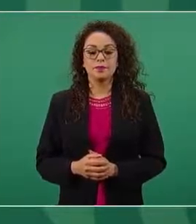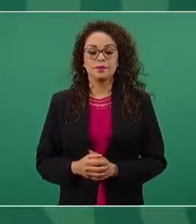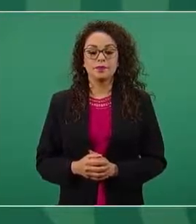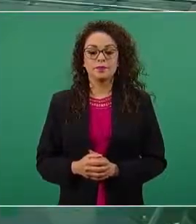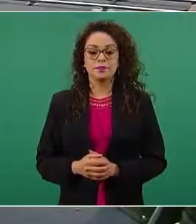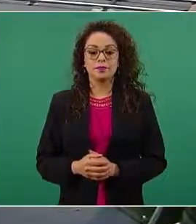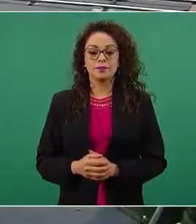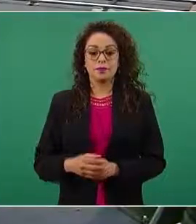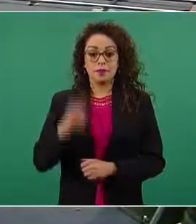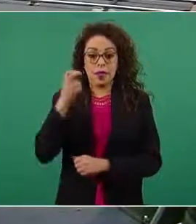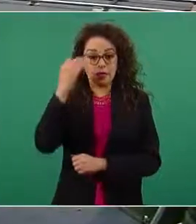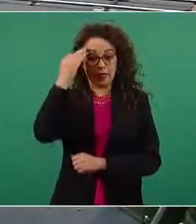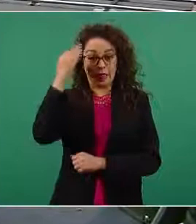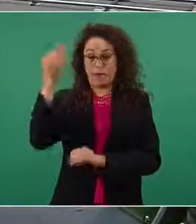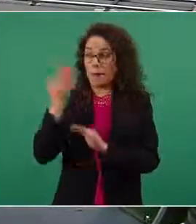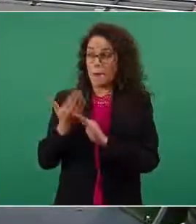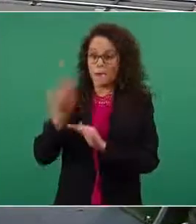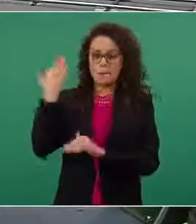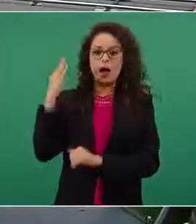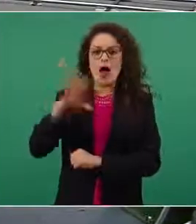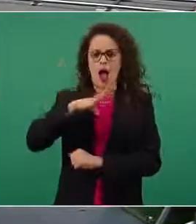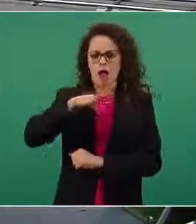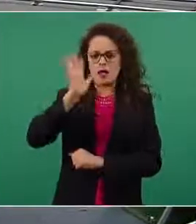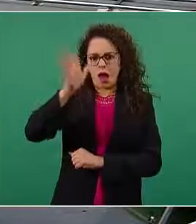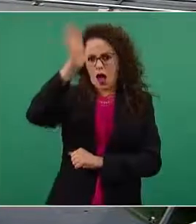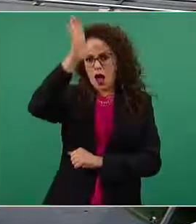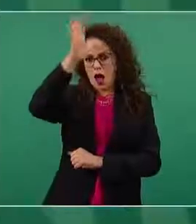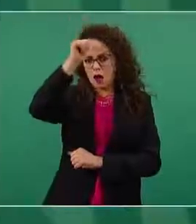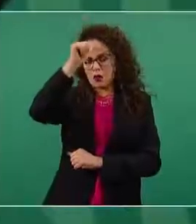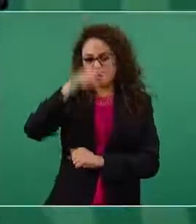En aquel entonces llegan a un acuerdo,